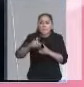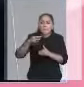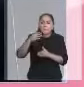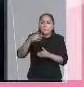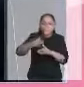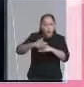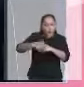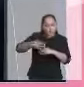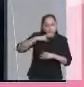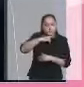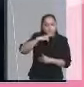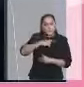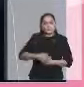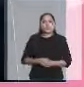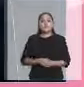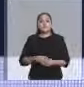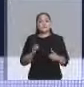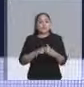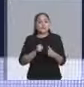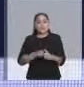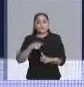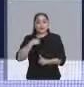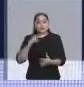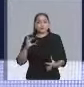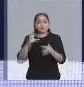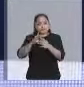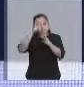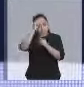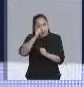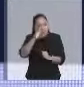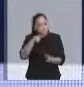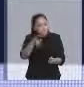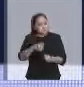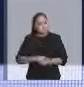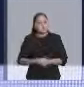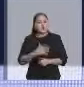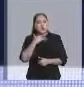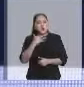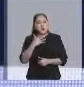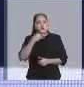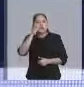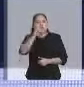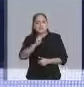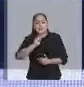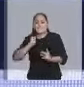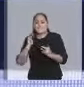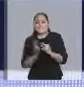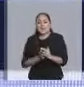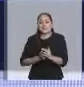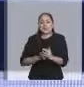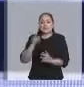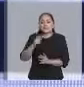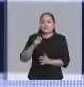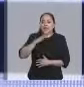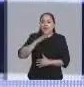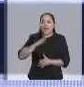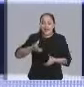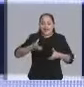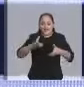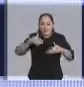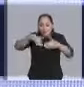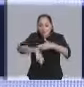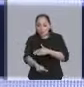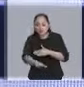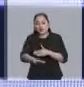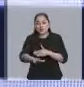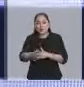Primero, coincido con tu primera afirmación. Hoy la corrupción mata. Ahí está el caso del socavón, donde perdieron la vida un padre y un hijo.